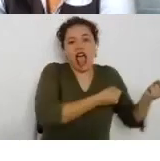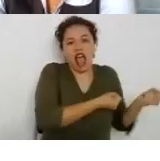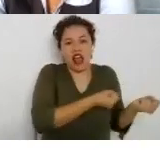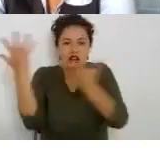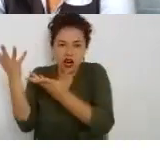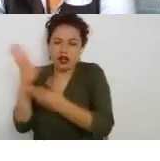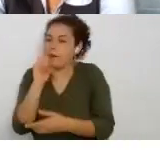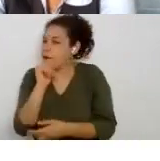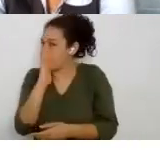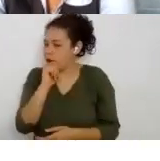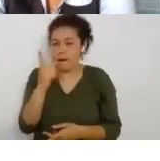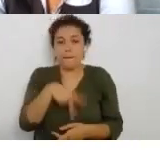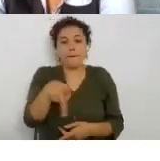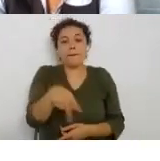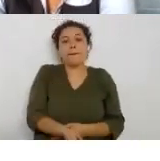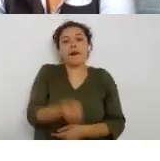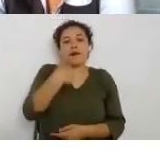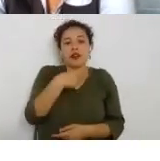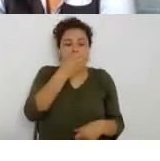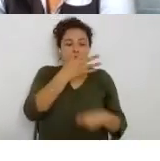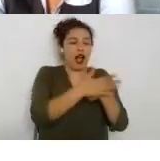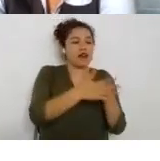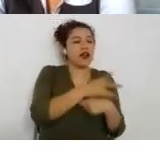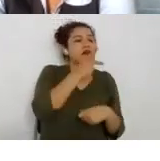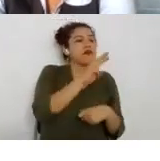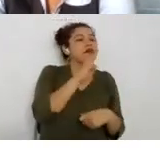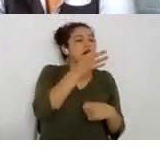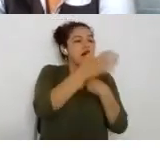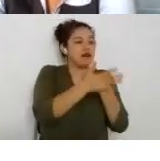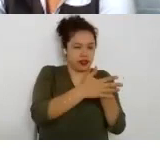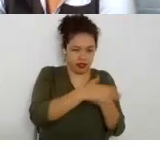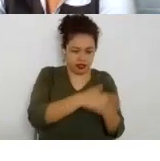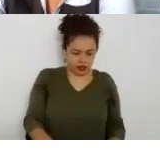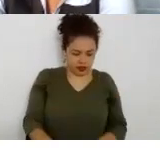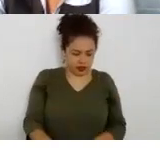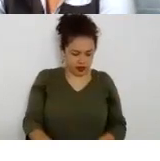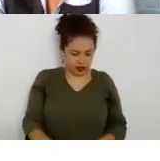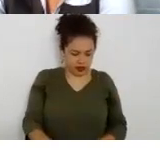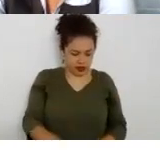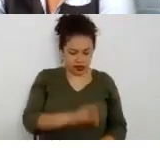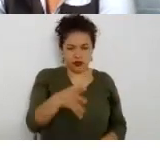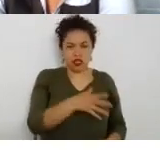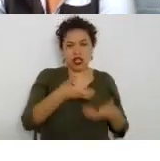lugar a otro sin dar aviso, por lo menos a los padres. ¿Ok? ¿Se te puede morir en el